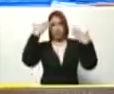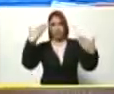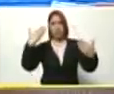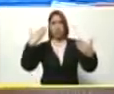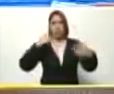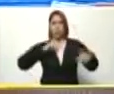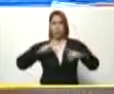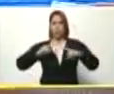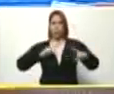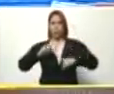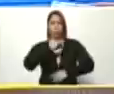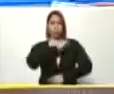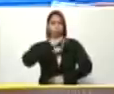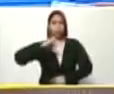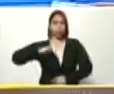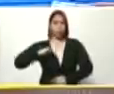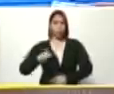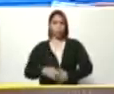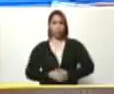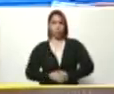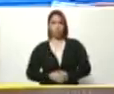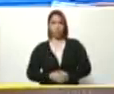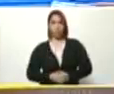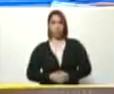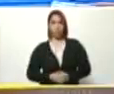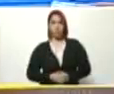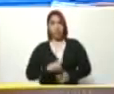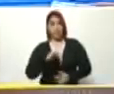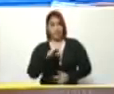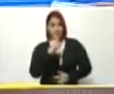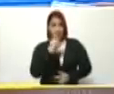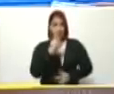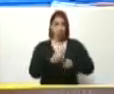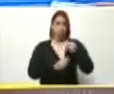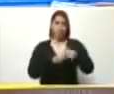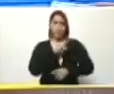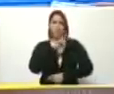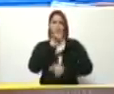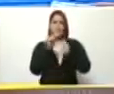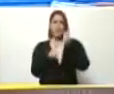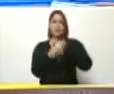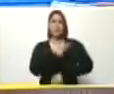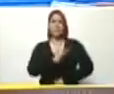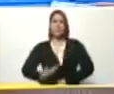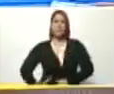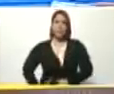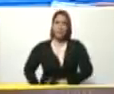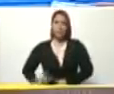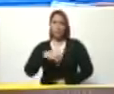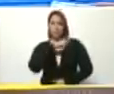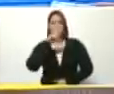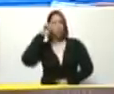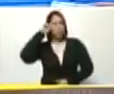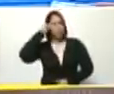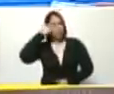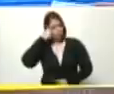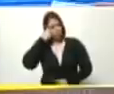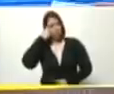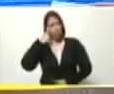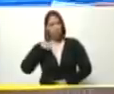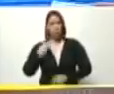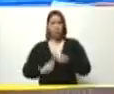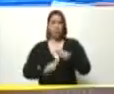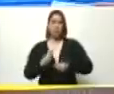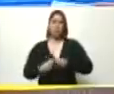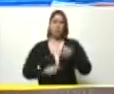dirigir personalmente. El primero lo hice como vicepresidente de la República, recuerdo, fue en Oriente, en